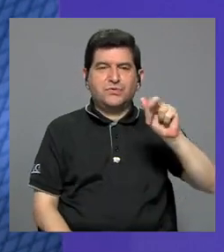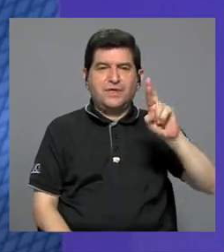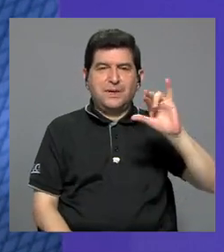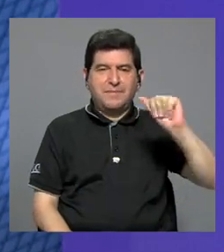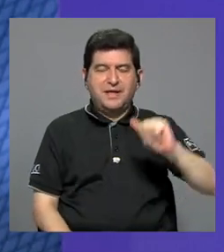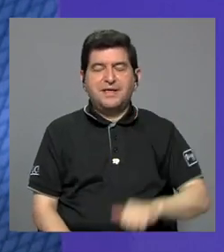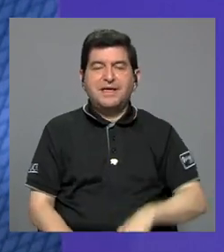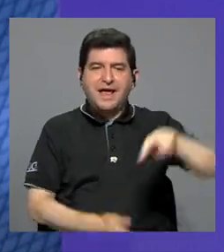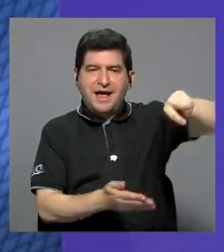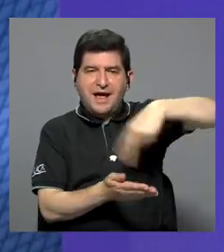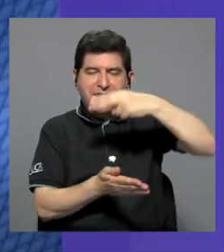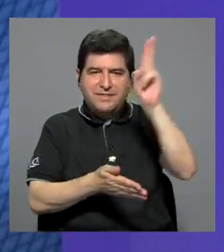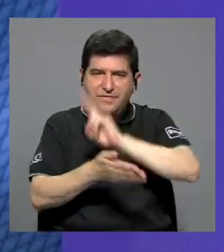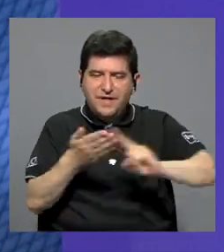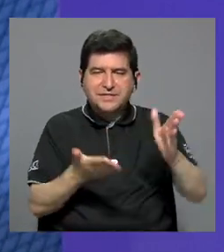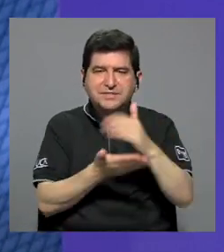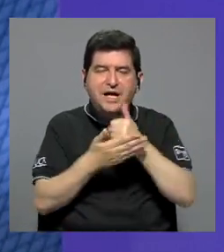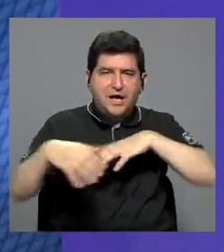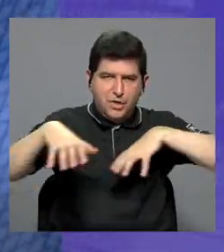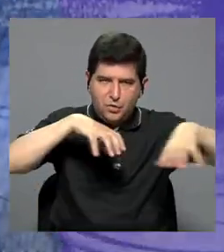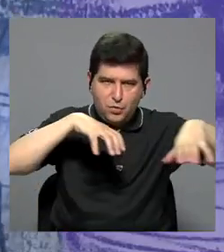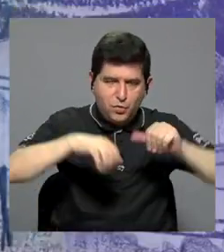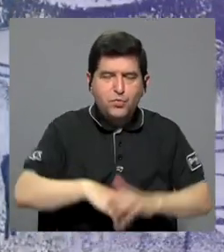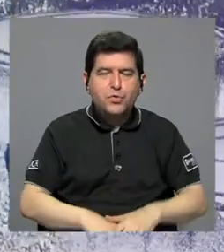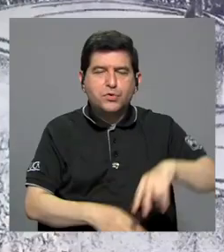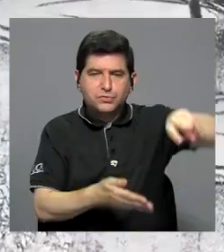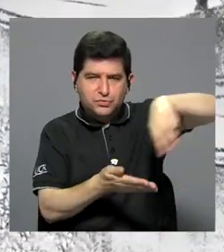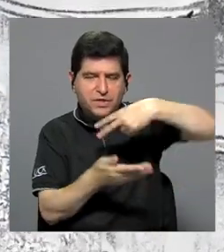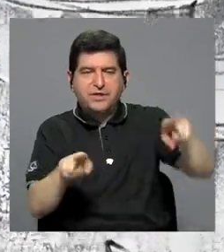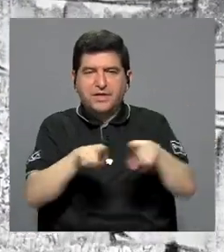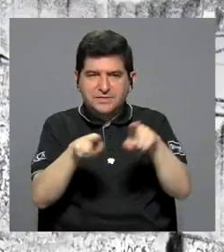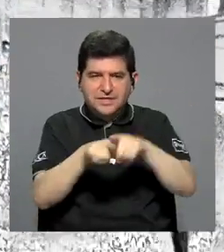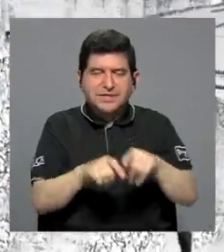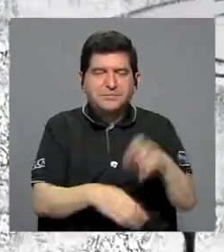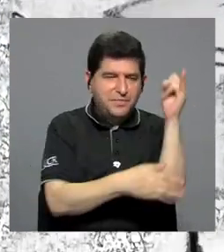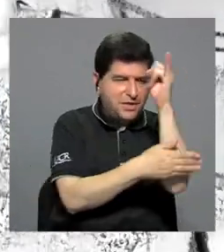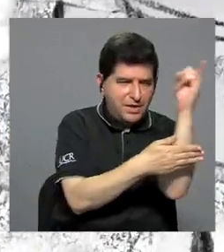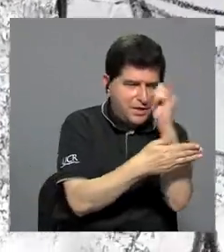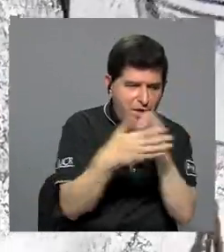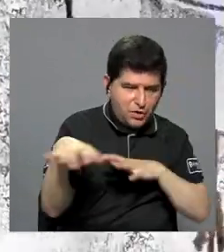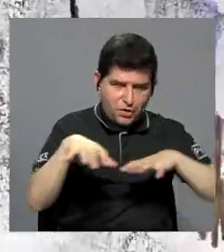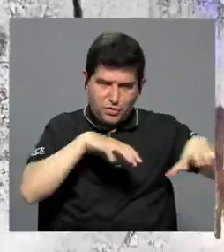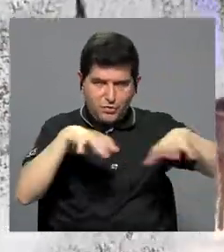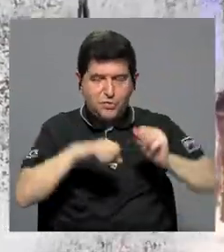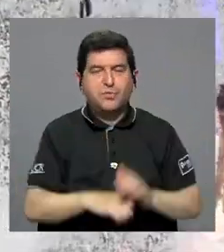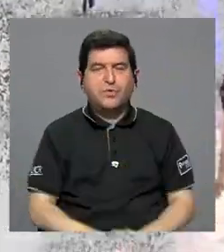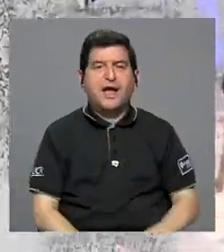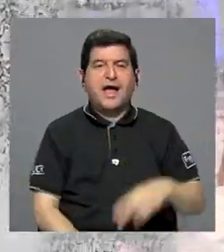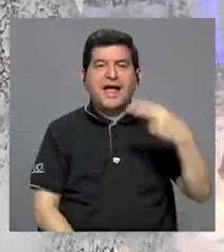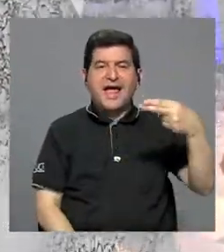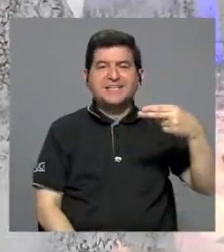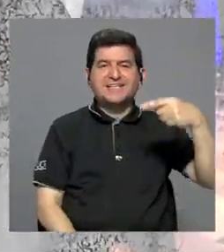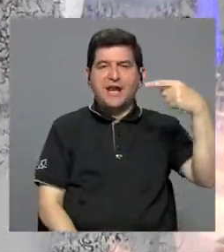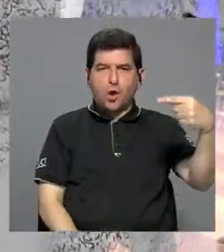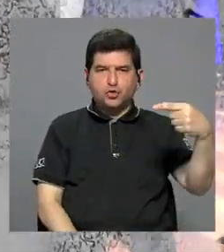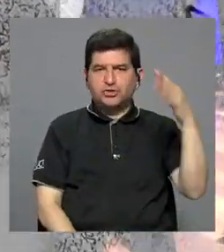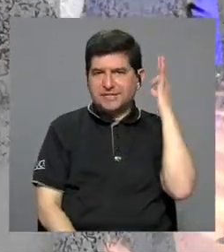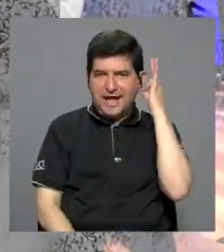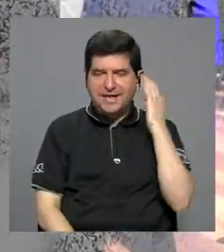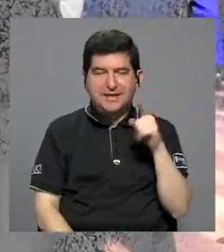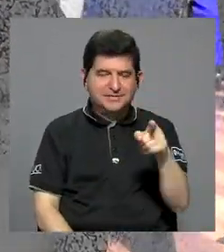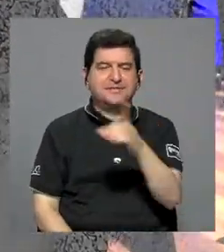Danza Universitaria nos apoyó haciendo algunos movimientos de danza que estamos convirtiendo también en animación. Esa es Hazel González, la